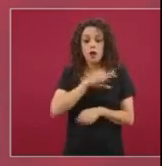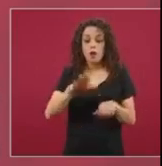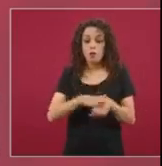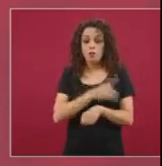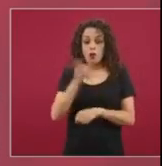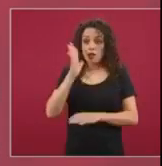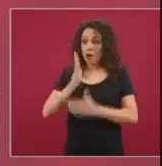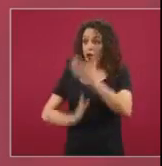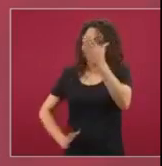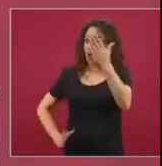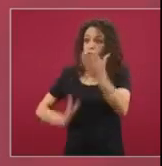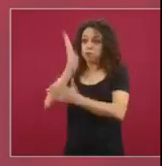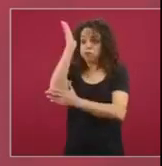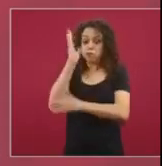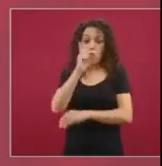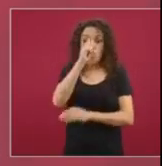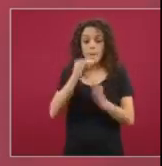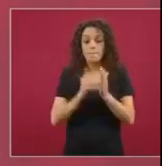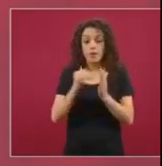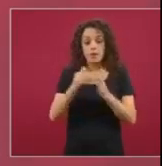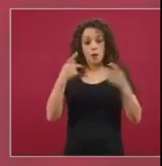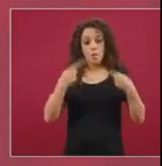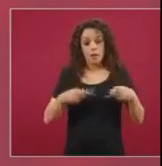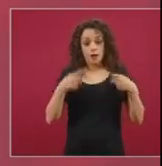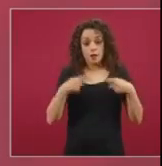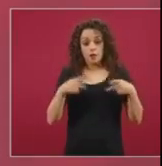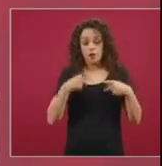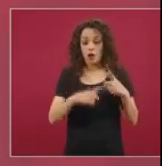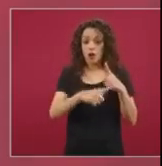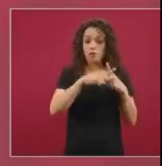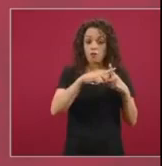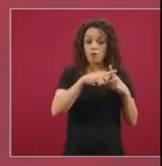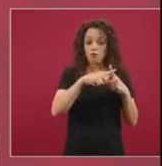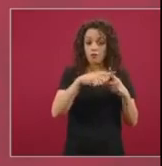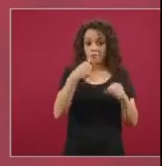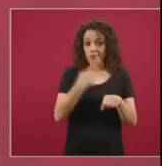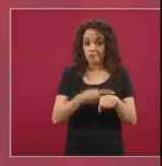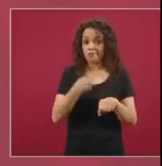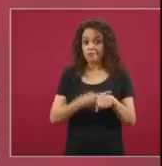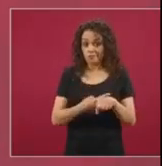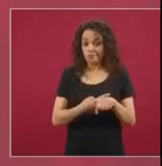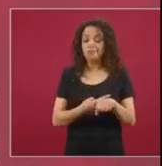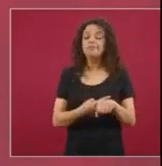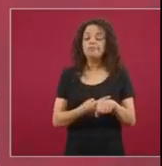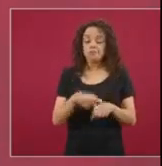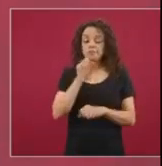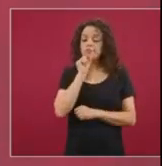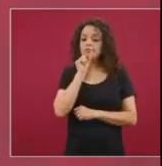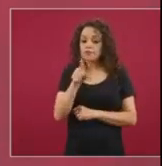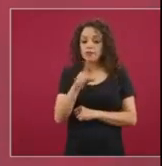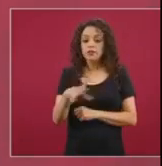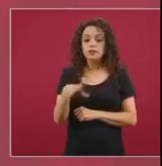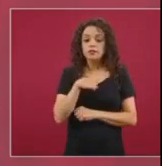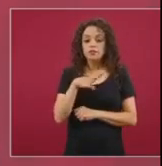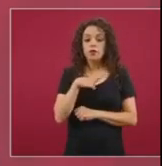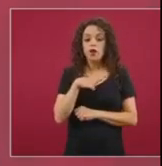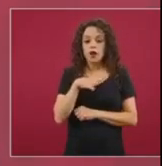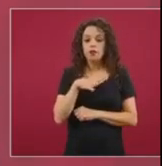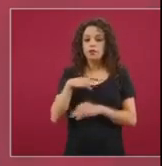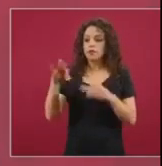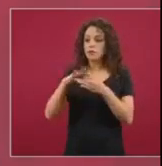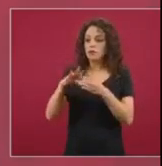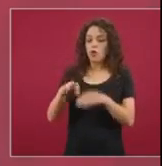millón de personas con un resultado positivo, pues nos estamos acercando a